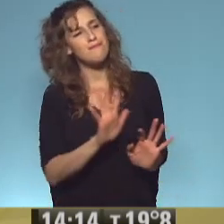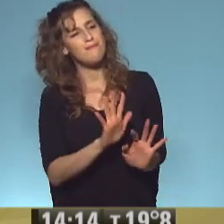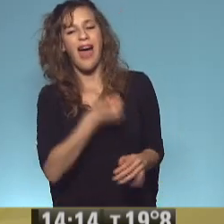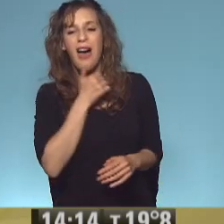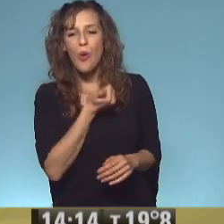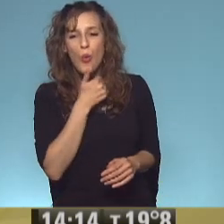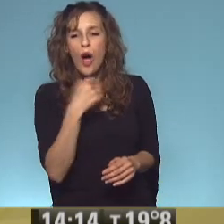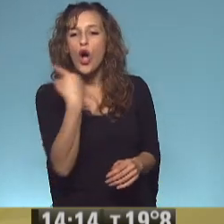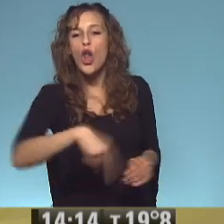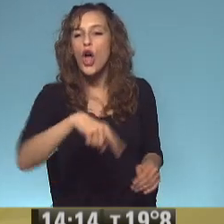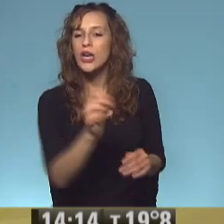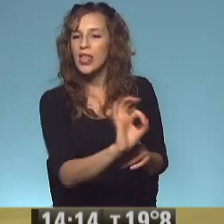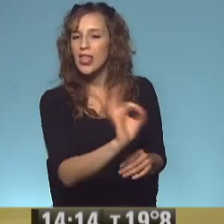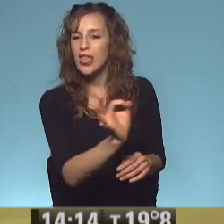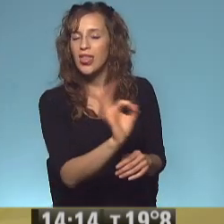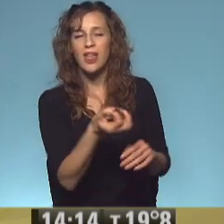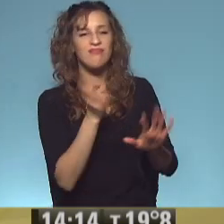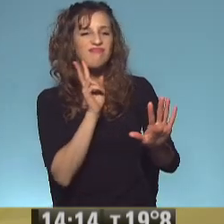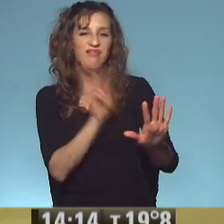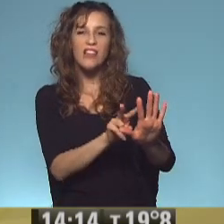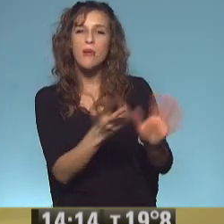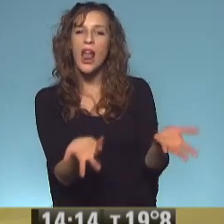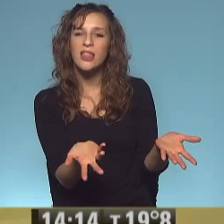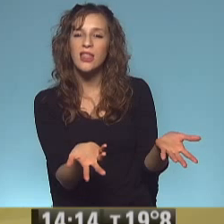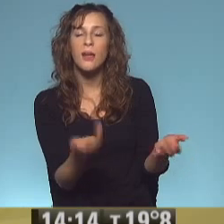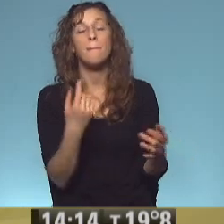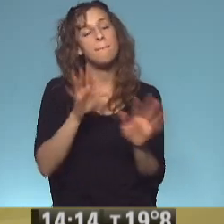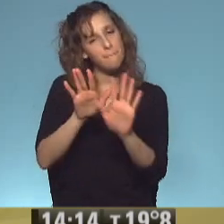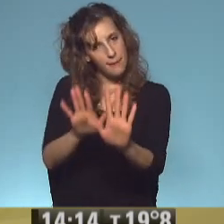no tiene color, es transparente. Pero yo vi un